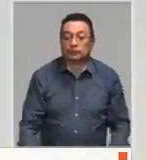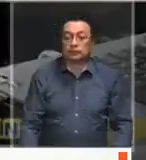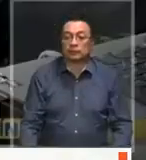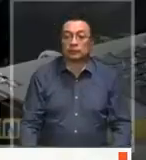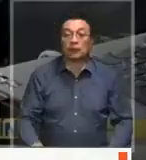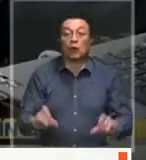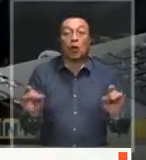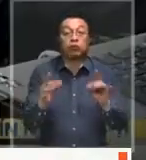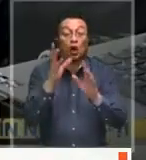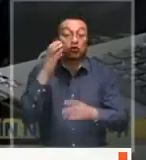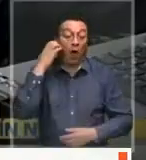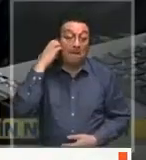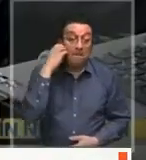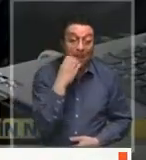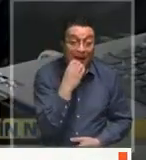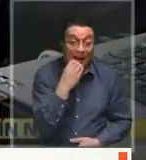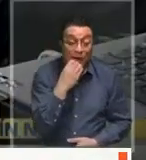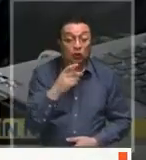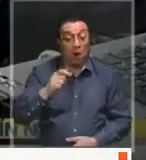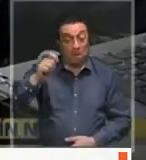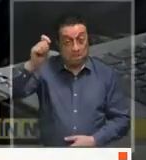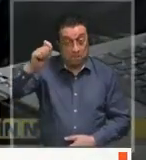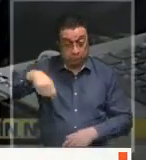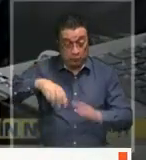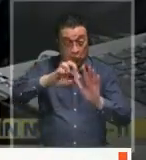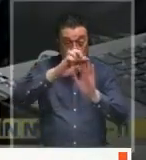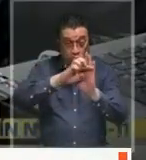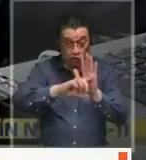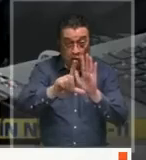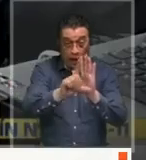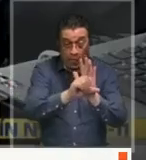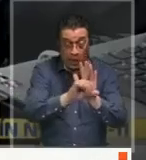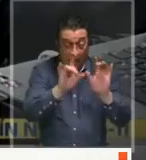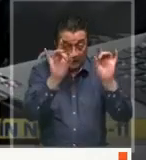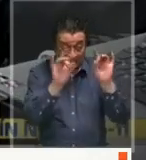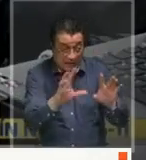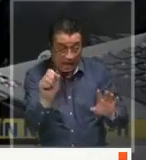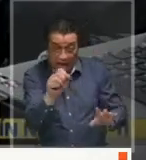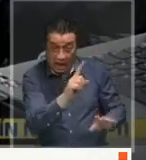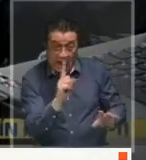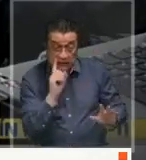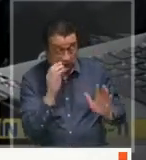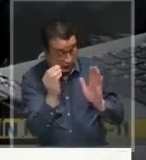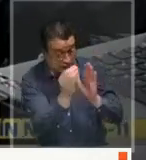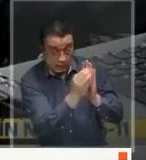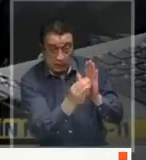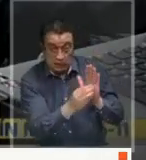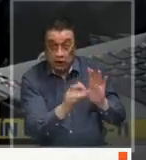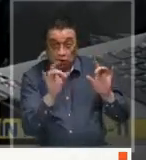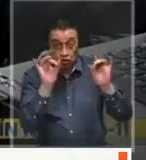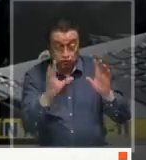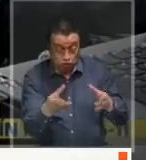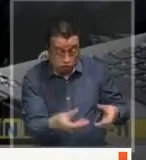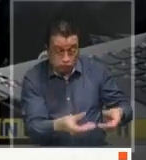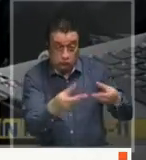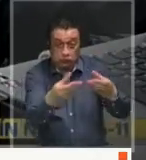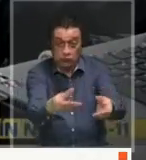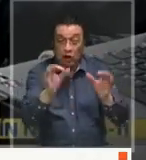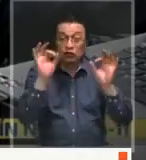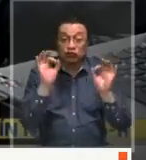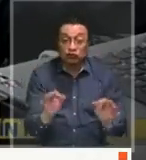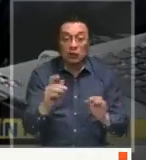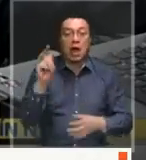si en mayo sale el proyecto de ley, tal como está escrito, tal como está presentado,